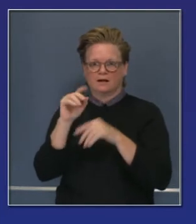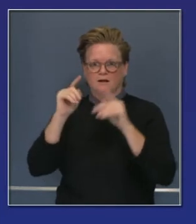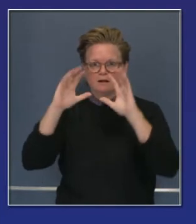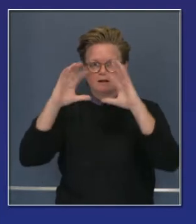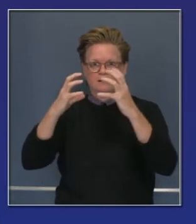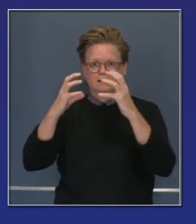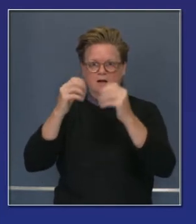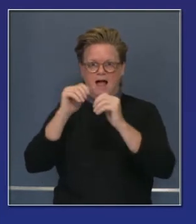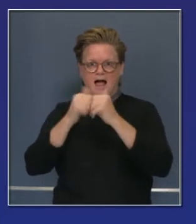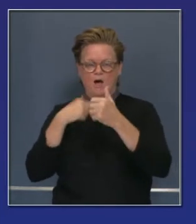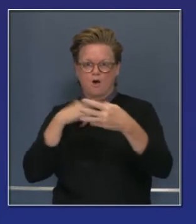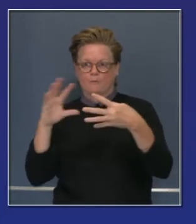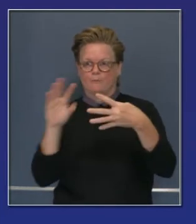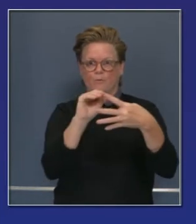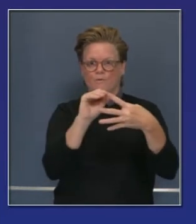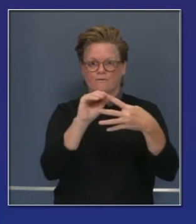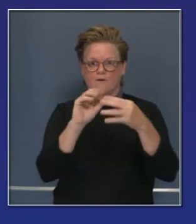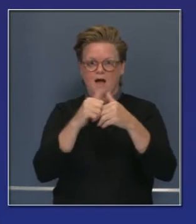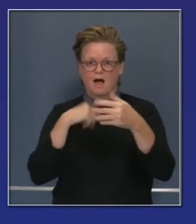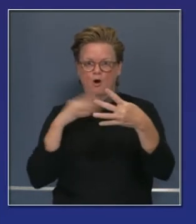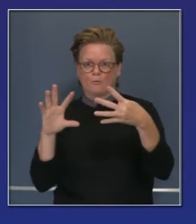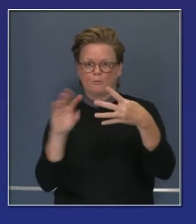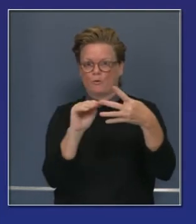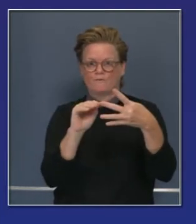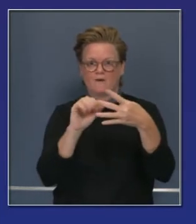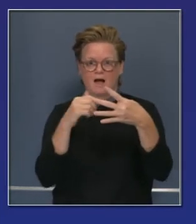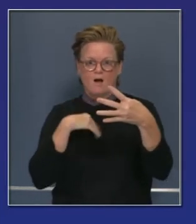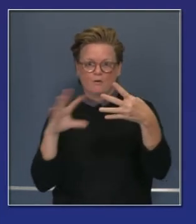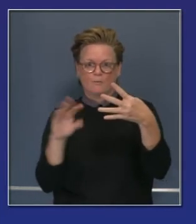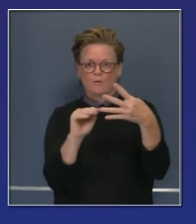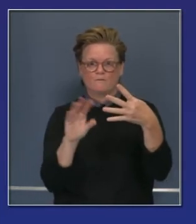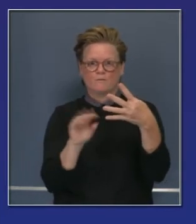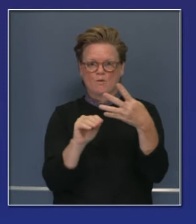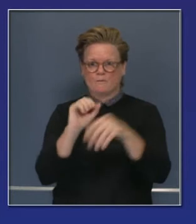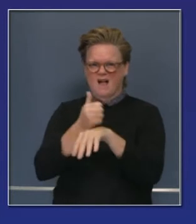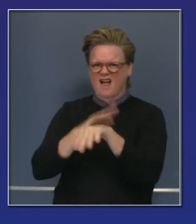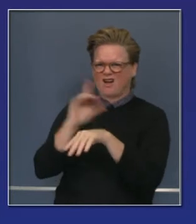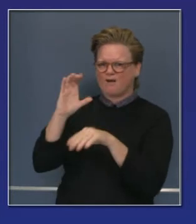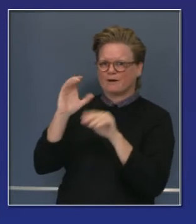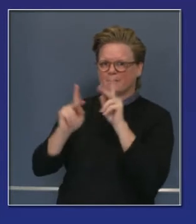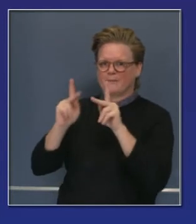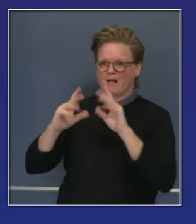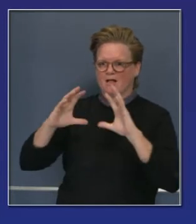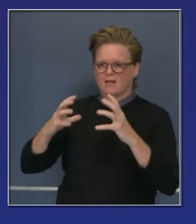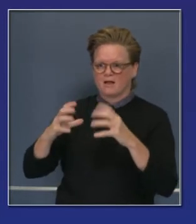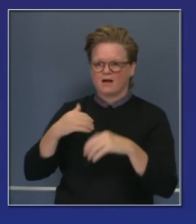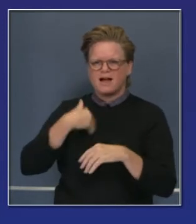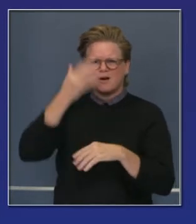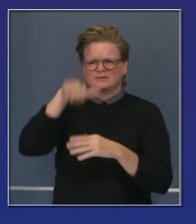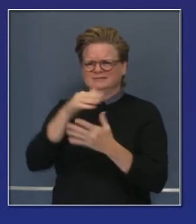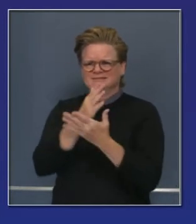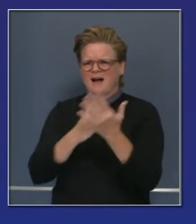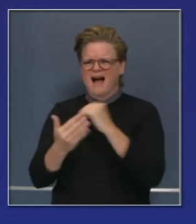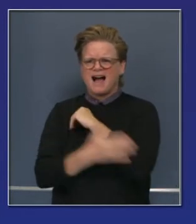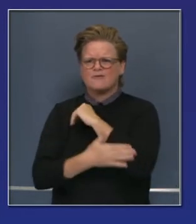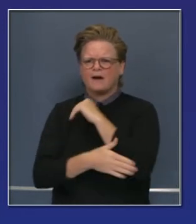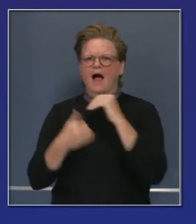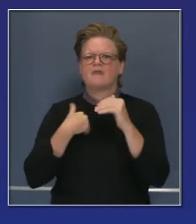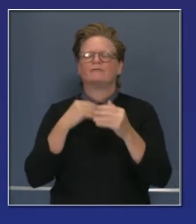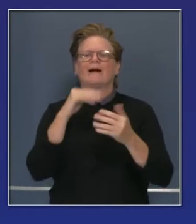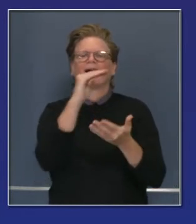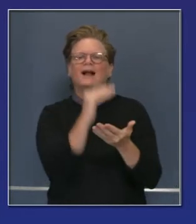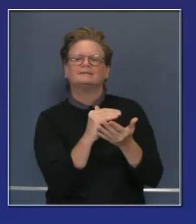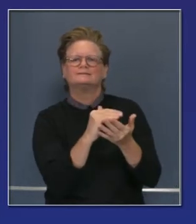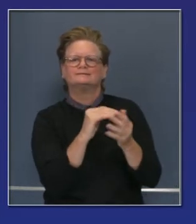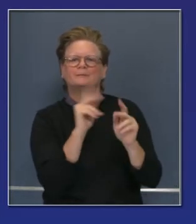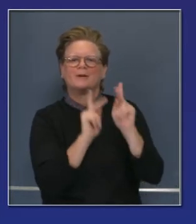En las últimas dos semanas es 6%, pero para si fuera más de 8% aparecería en esa lista morada. Si tiene más de